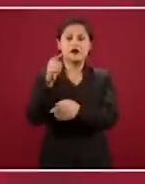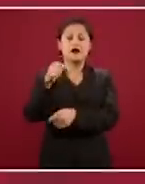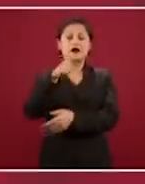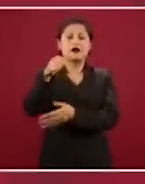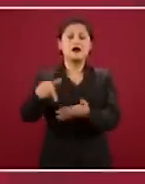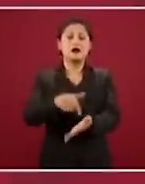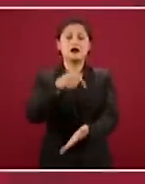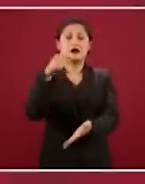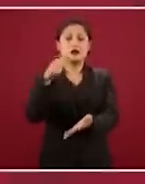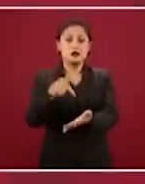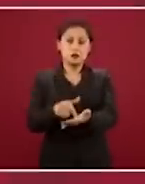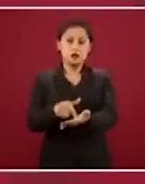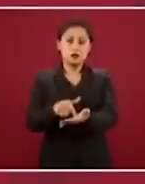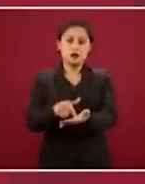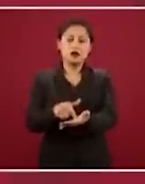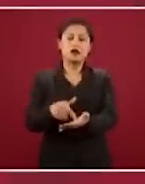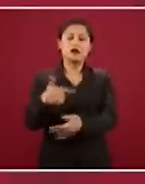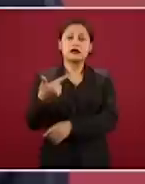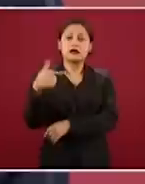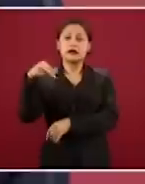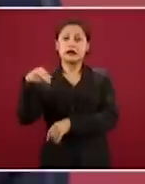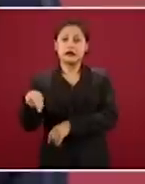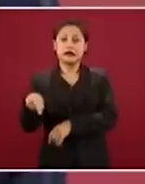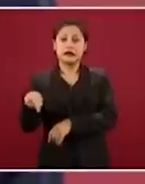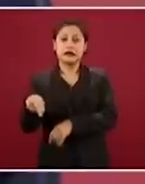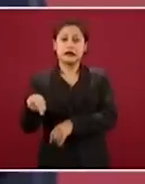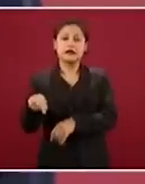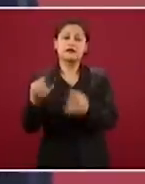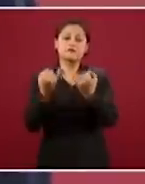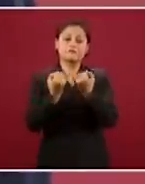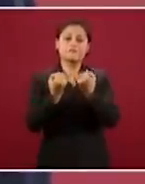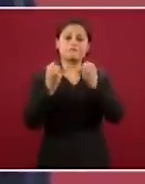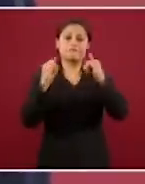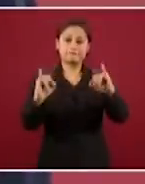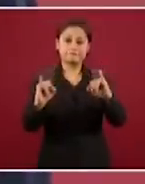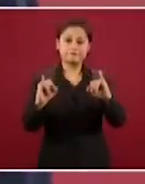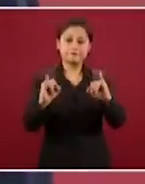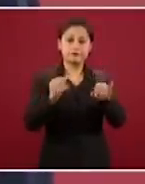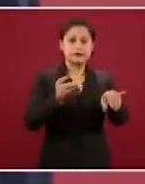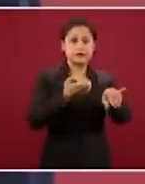Nacional en estos estados.